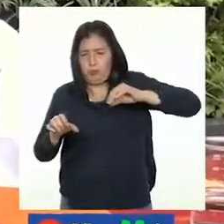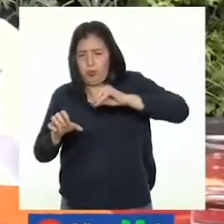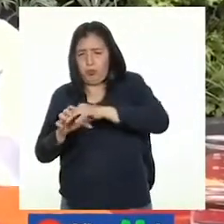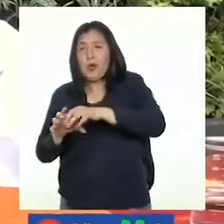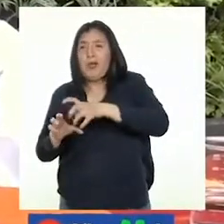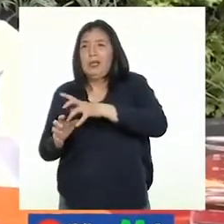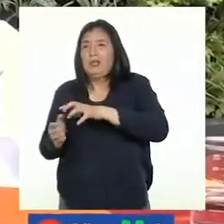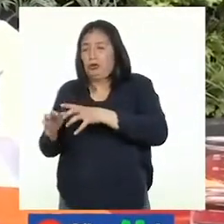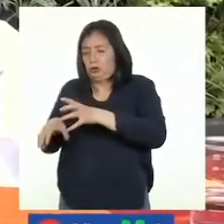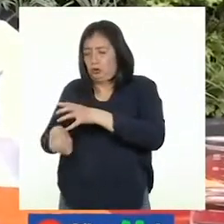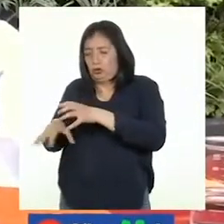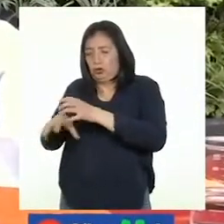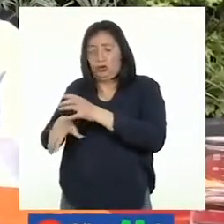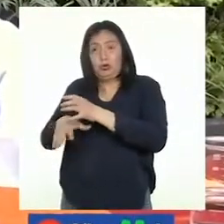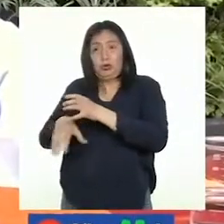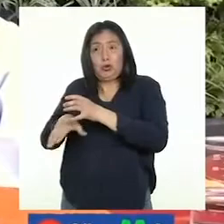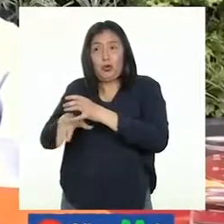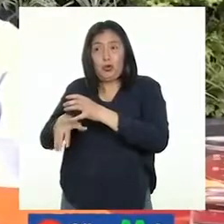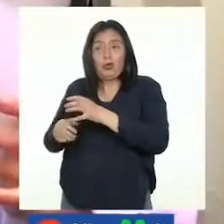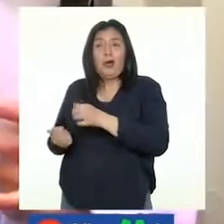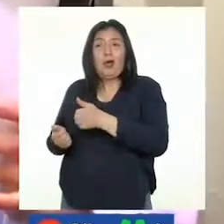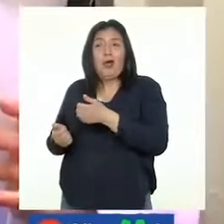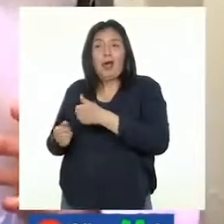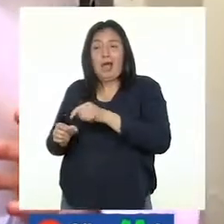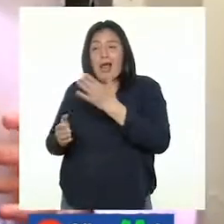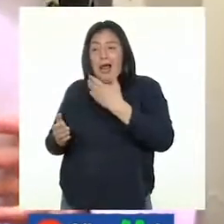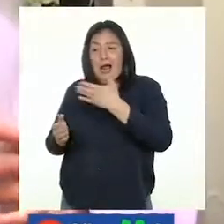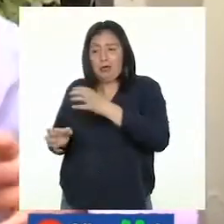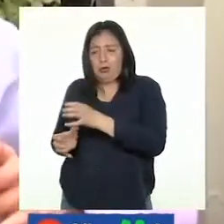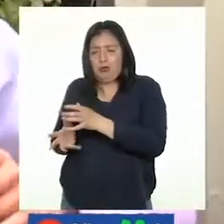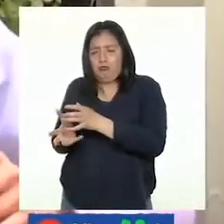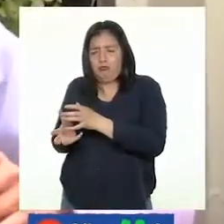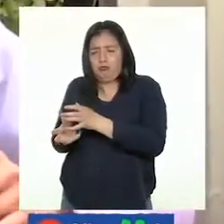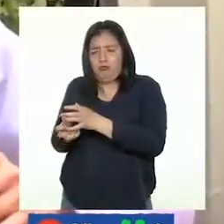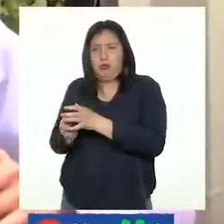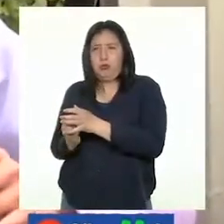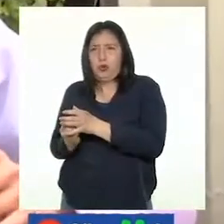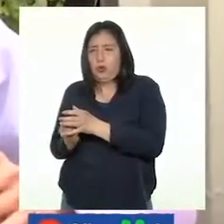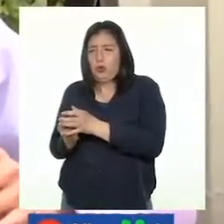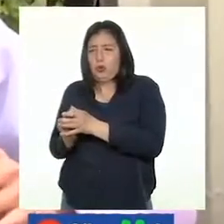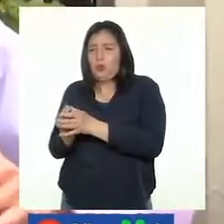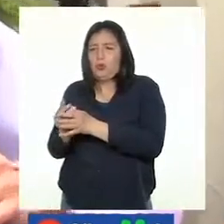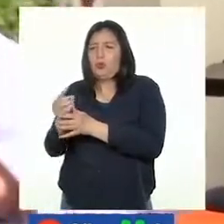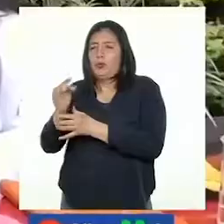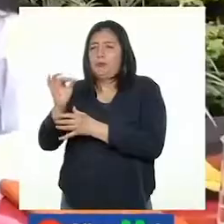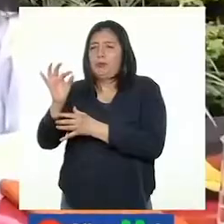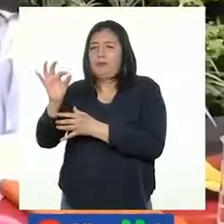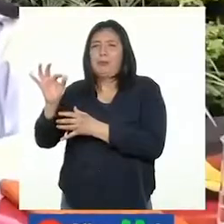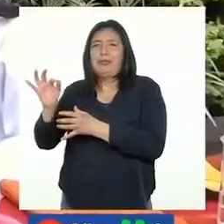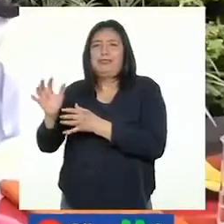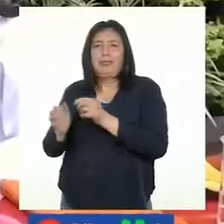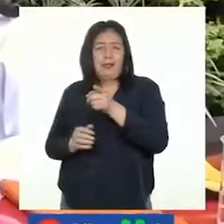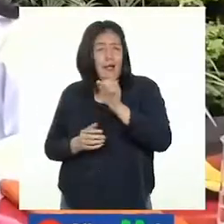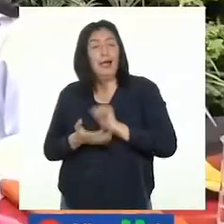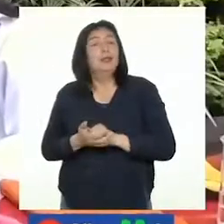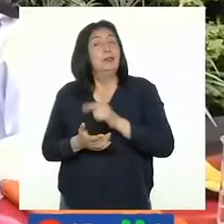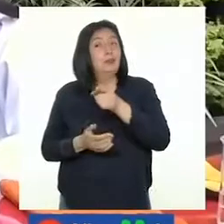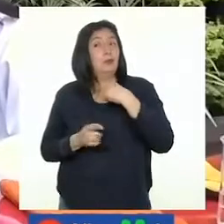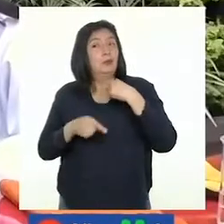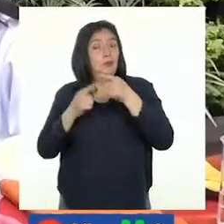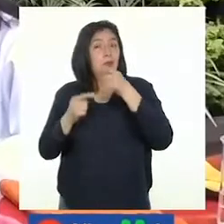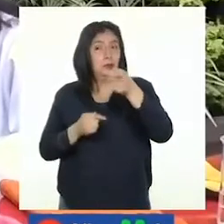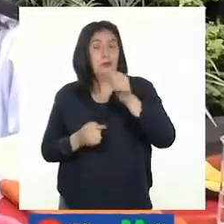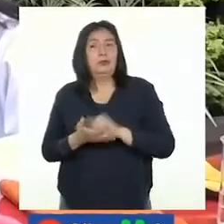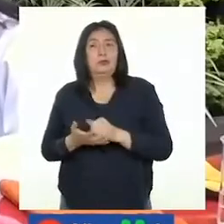generado que todo el gas de alcohol que estaba dentro se condense y se formen estas pequeñas gotitas de alcohol. Te cuento que este